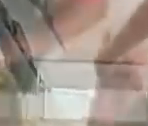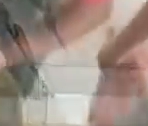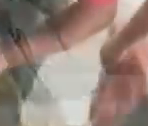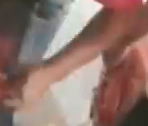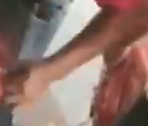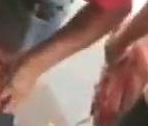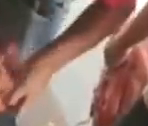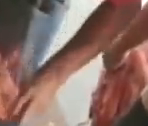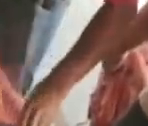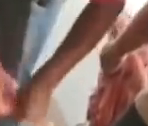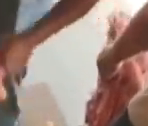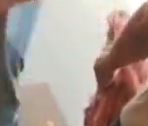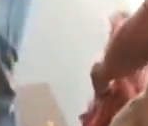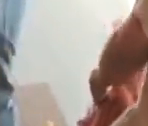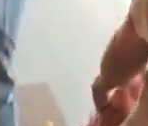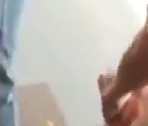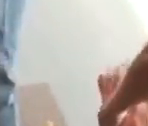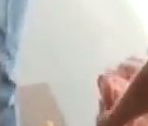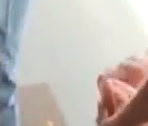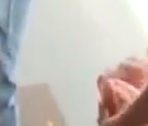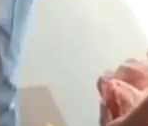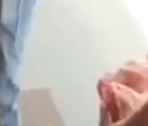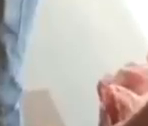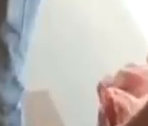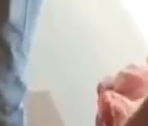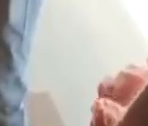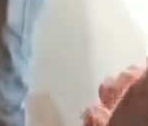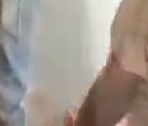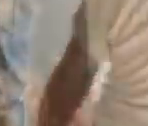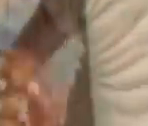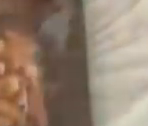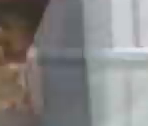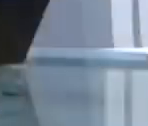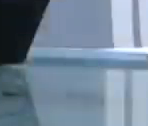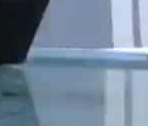Ajá, ajá, ajá, ajá, ajá, ajá, ajá, ajá, ajá.